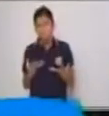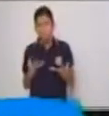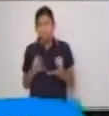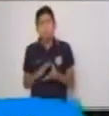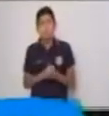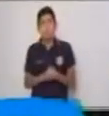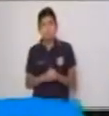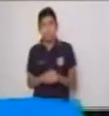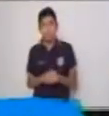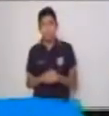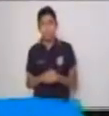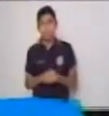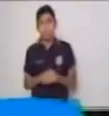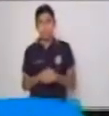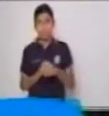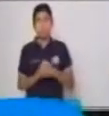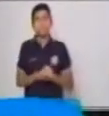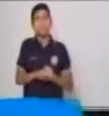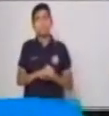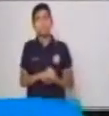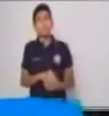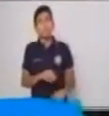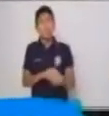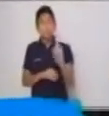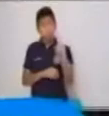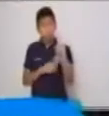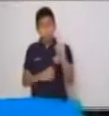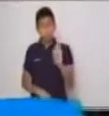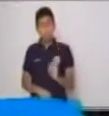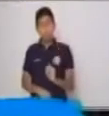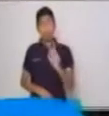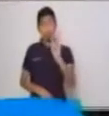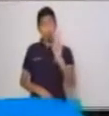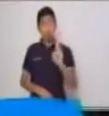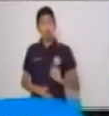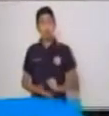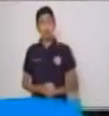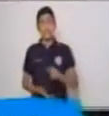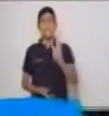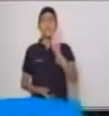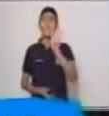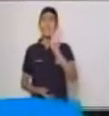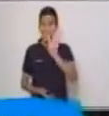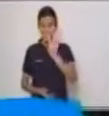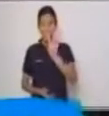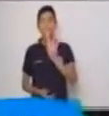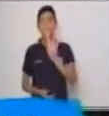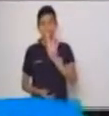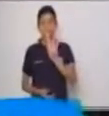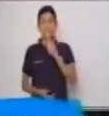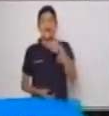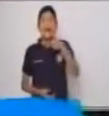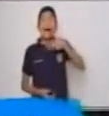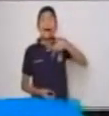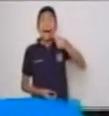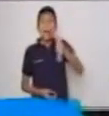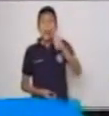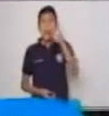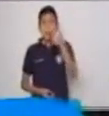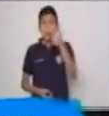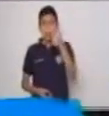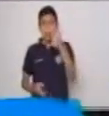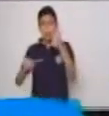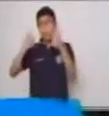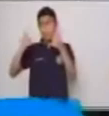las reunieron y contaron, uno, dos y tres. Y muy contentos dijeron que